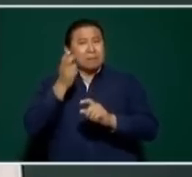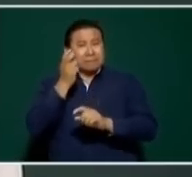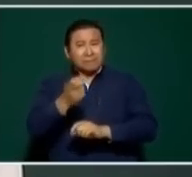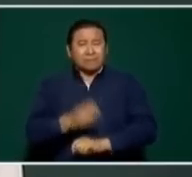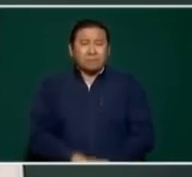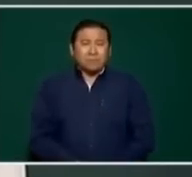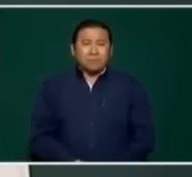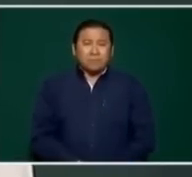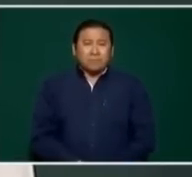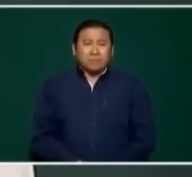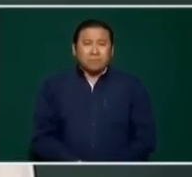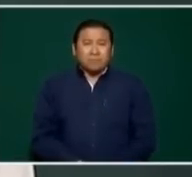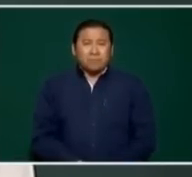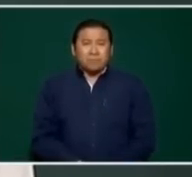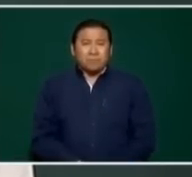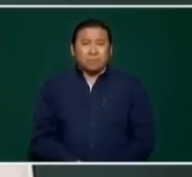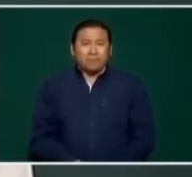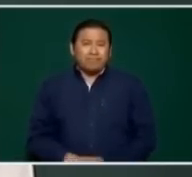eso,